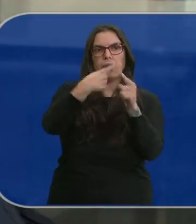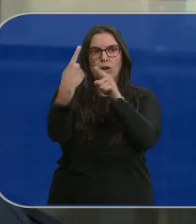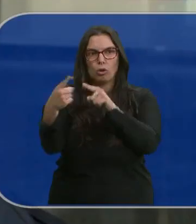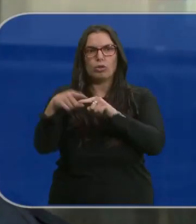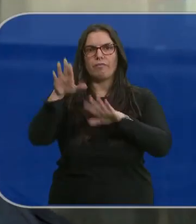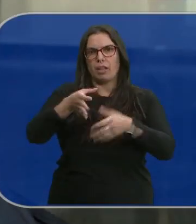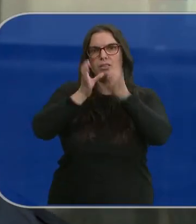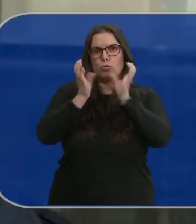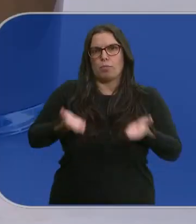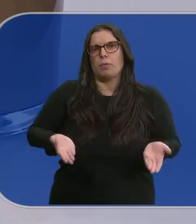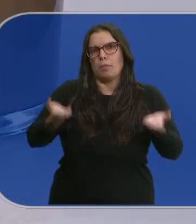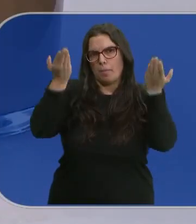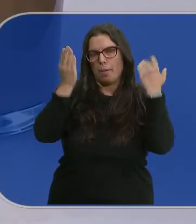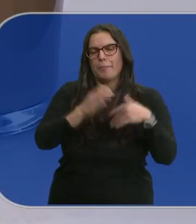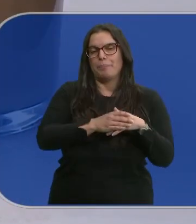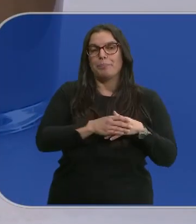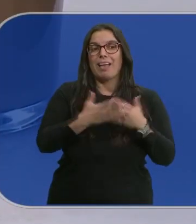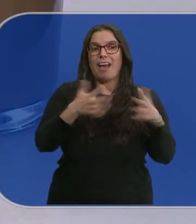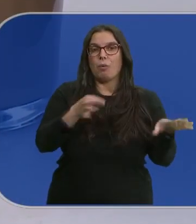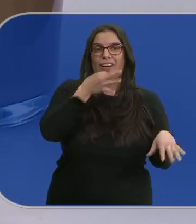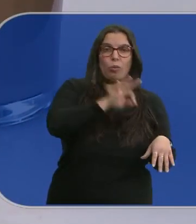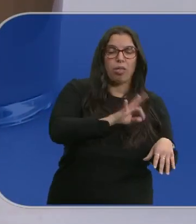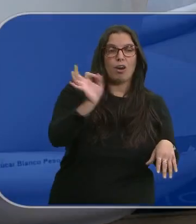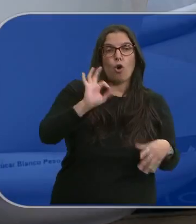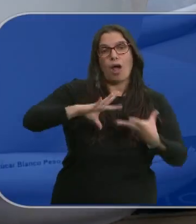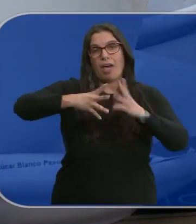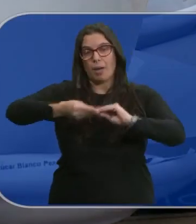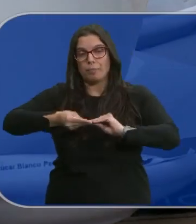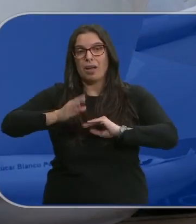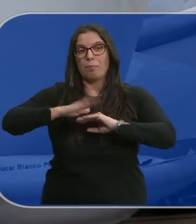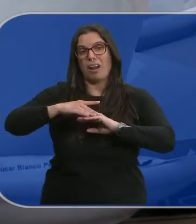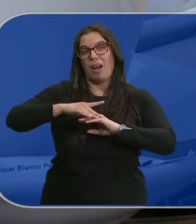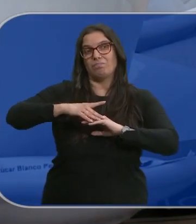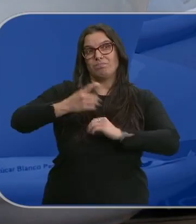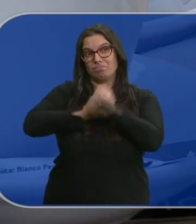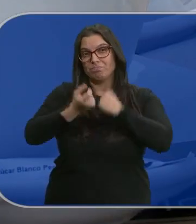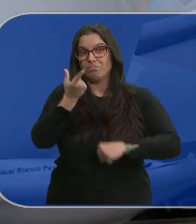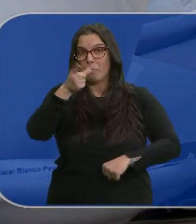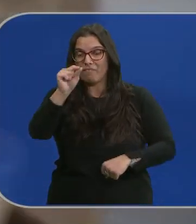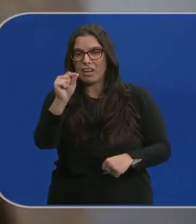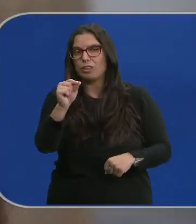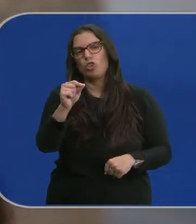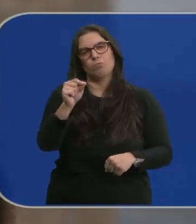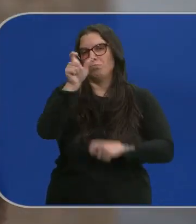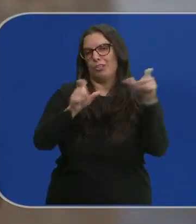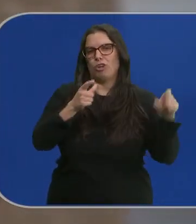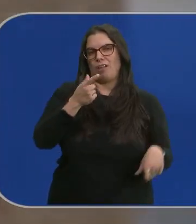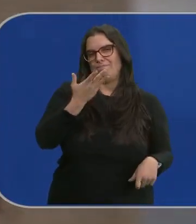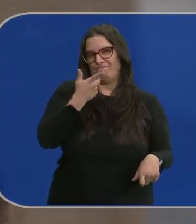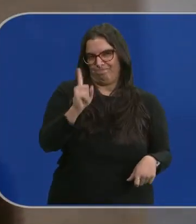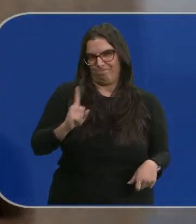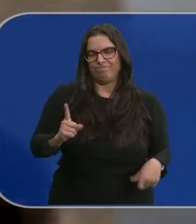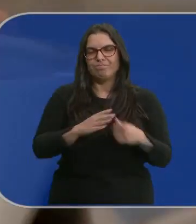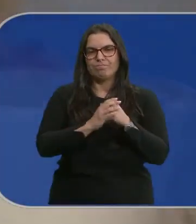claro, salen los desayunos mucho más caros. Aunque renunciar a él o intentar adaptarlo para que sea un poco más barato no parece ser la opción